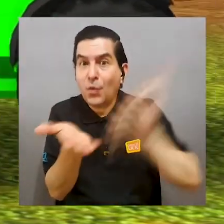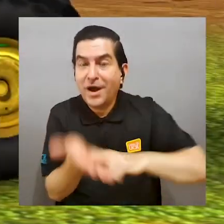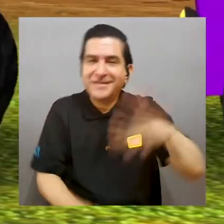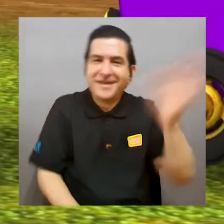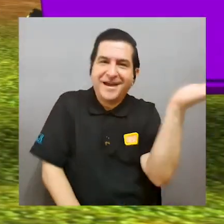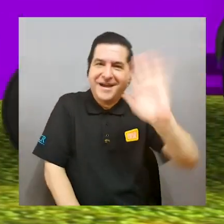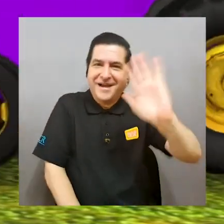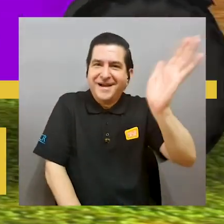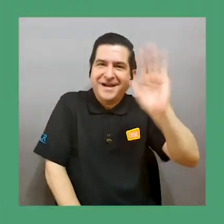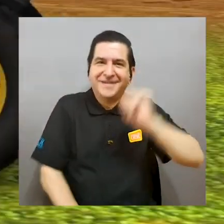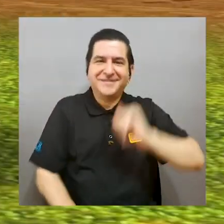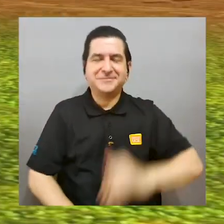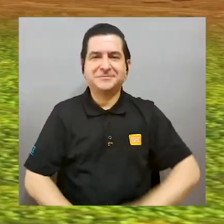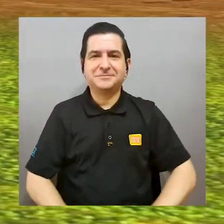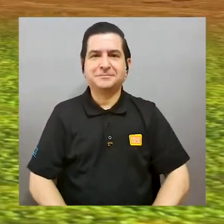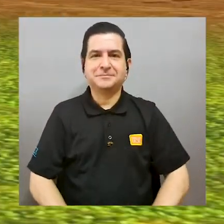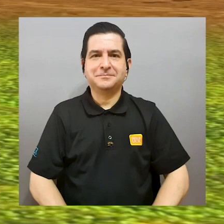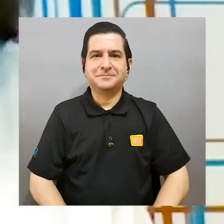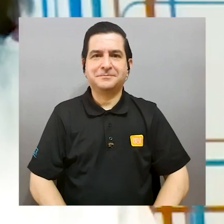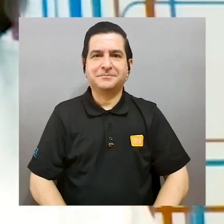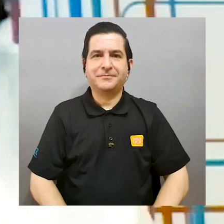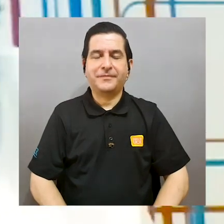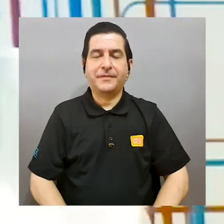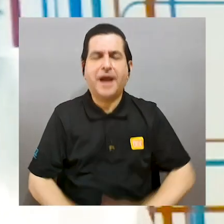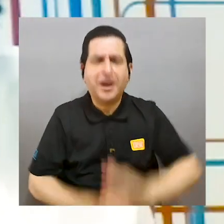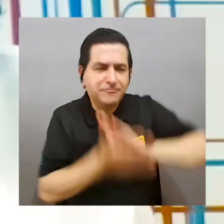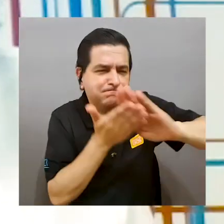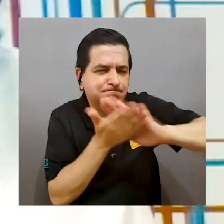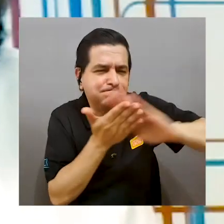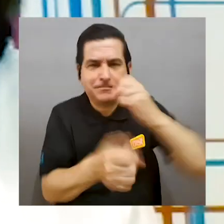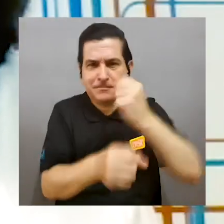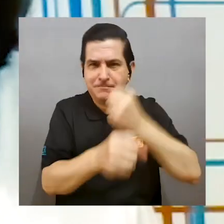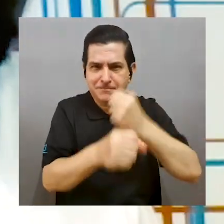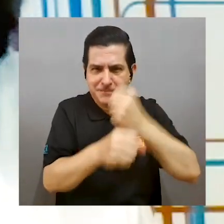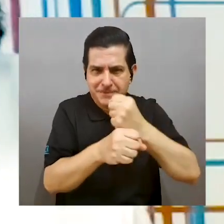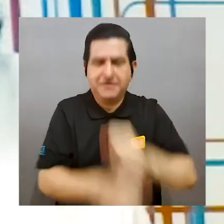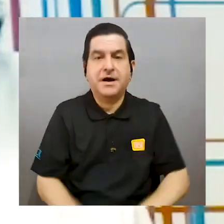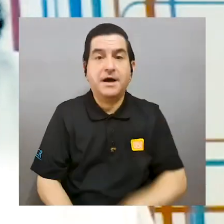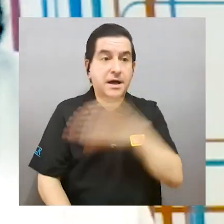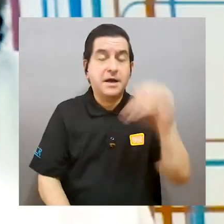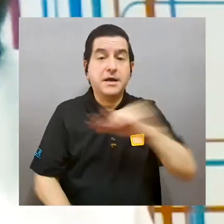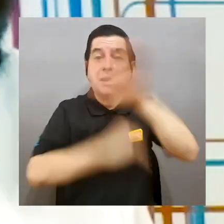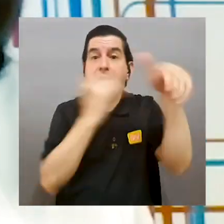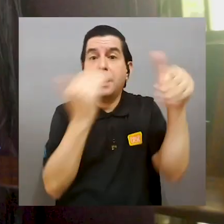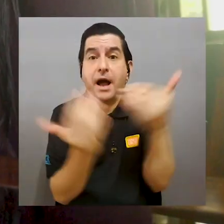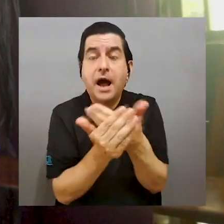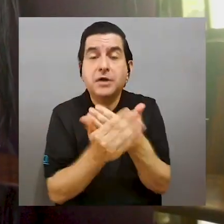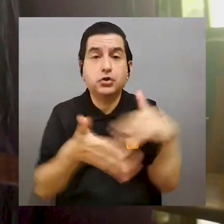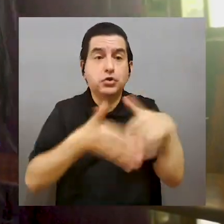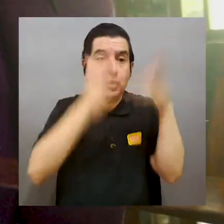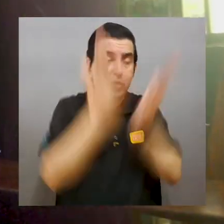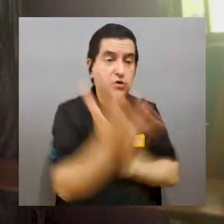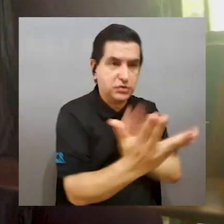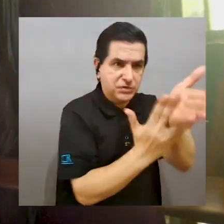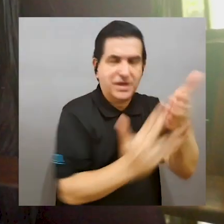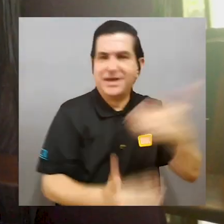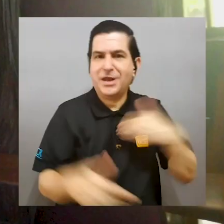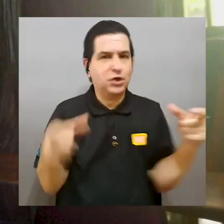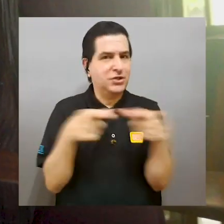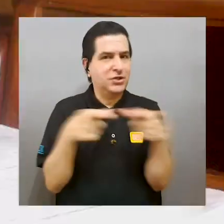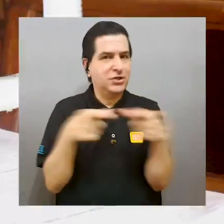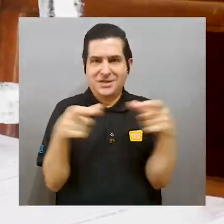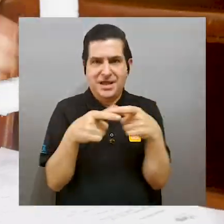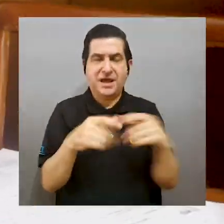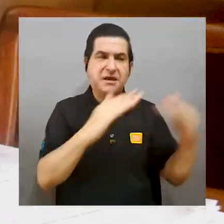suscribirse. ¡Adiós! ¡Adiós! Y hay que afinarlo y hay que trabajarlo más y hay que llegarle a todos los estudiantes que no